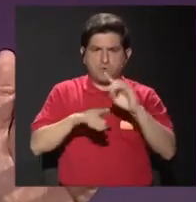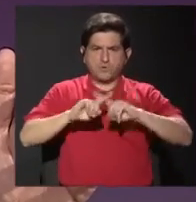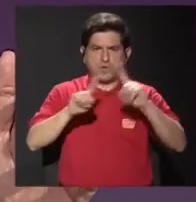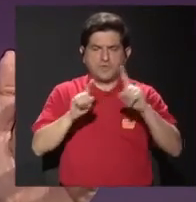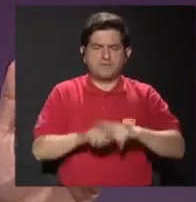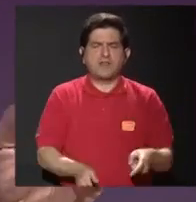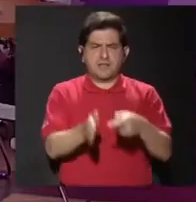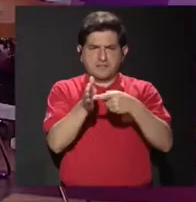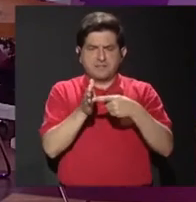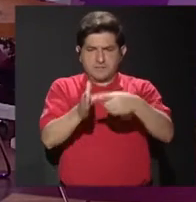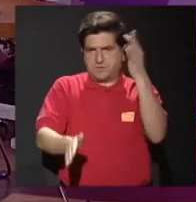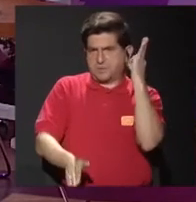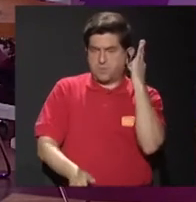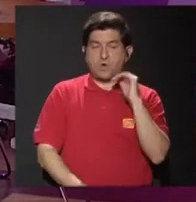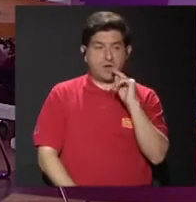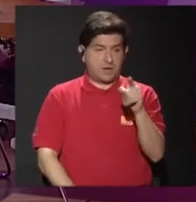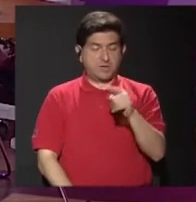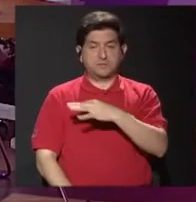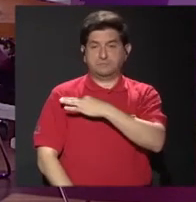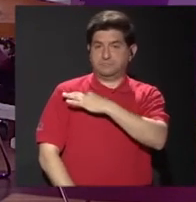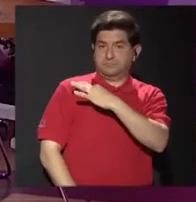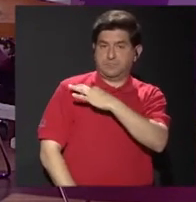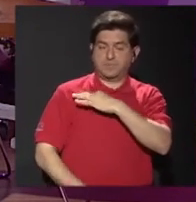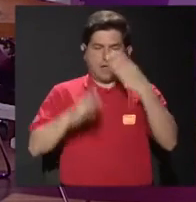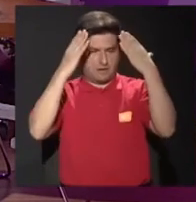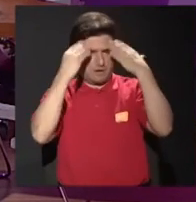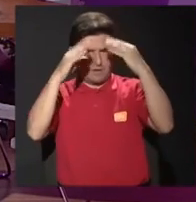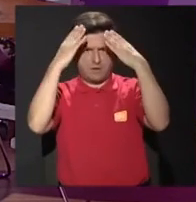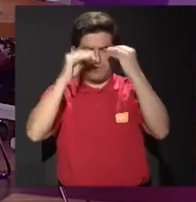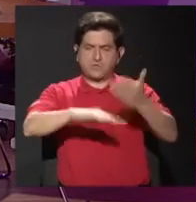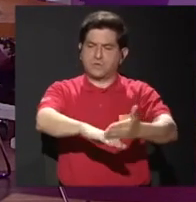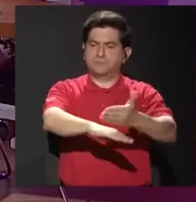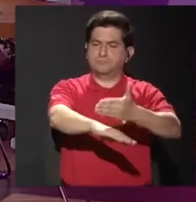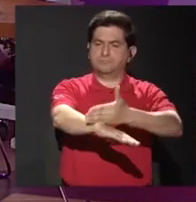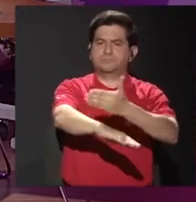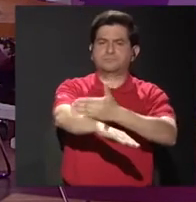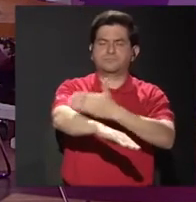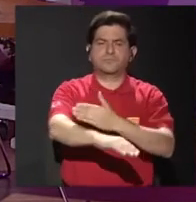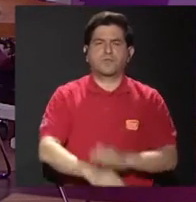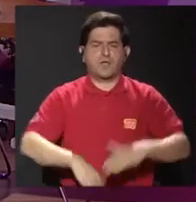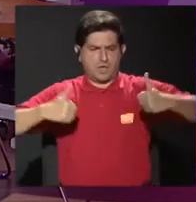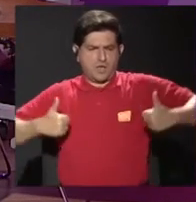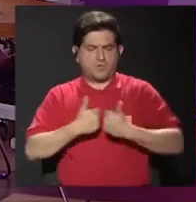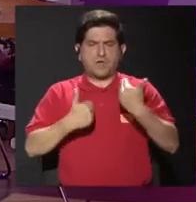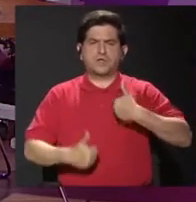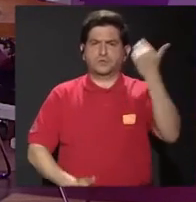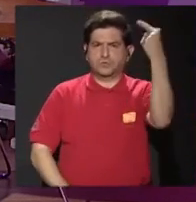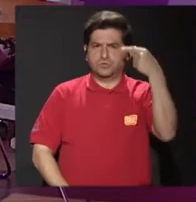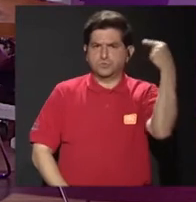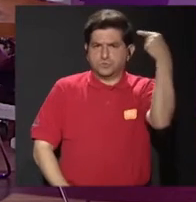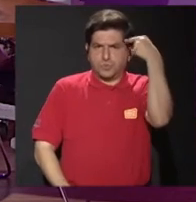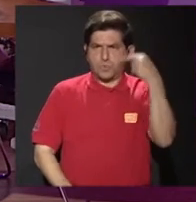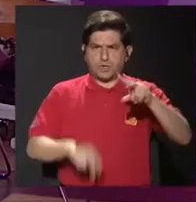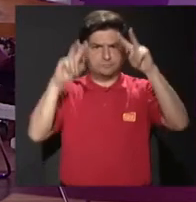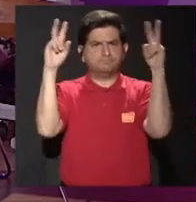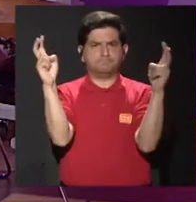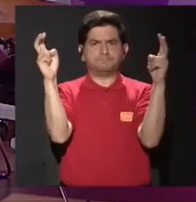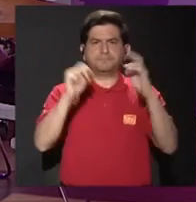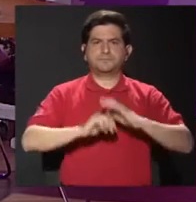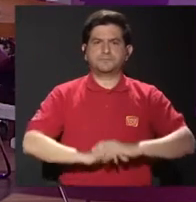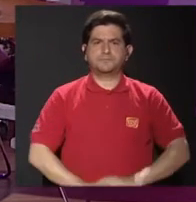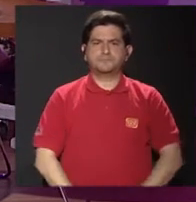feministas por eso la hemos invitado para que nos informe sobre los avances y desafíos del gobierno en esa materia